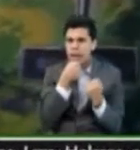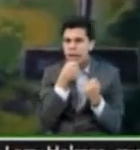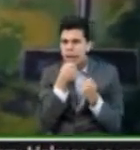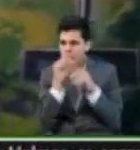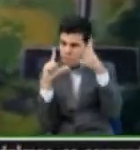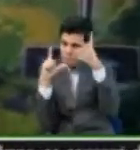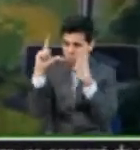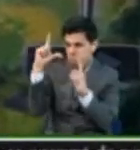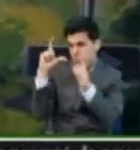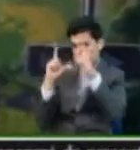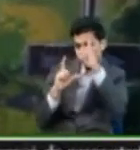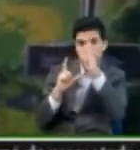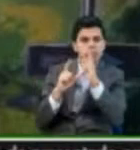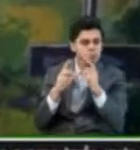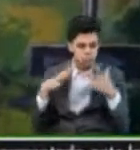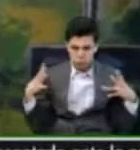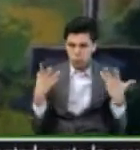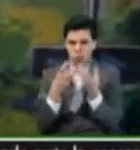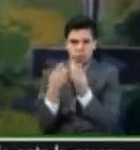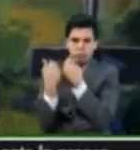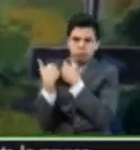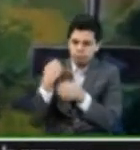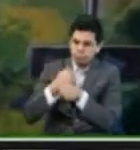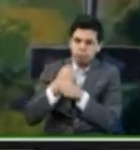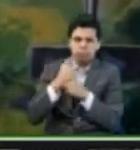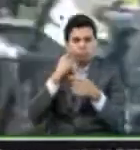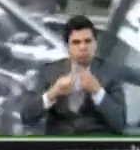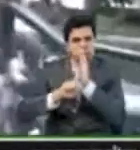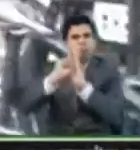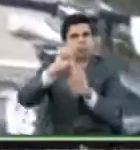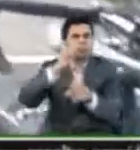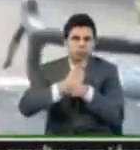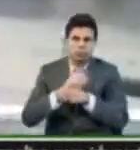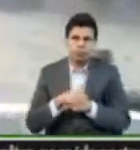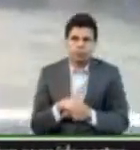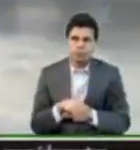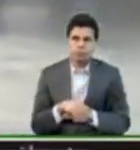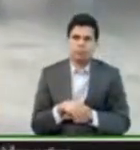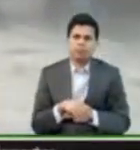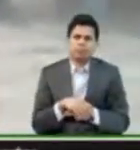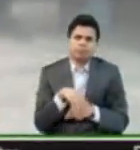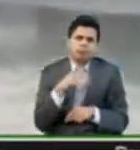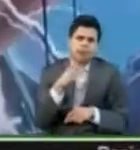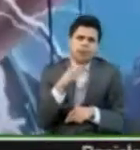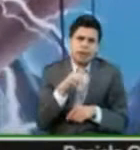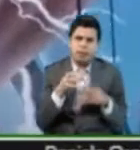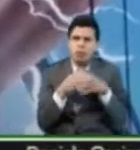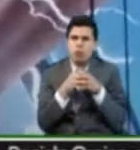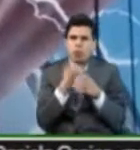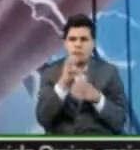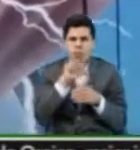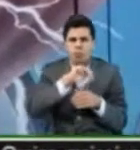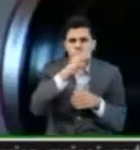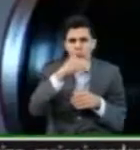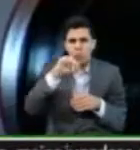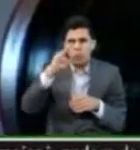un engranaje para que podamos obtener los triunfos que queremos y todos podamos cumplir nuestra función. Miles de kilómetros ronda el Movistar Team. Lejos de